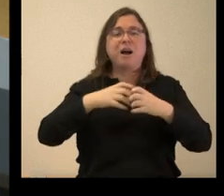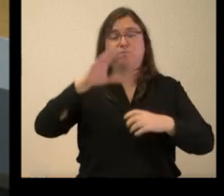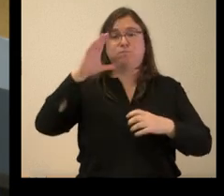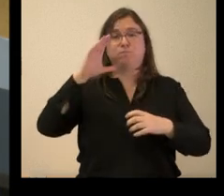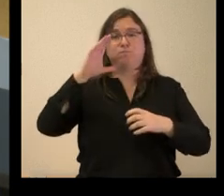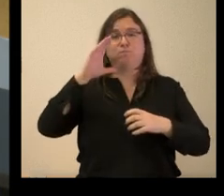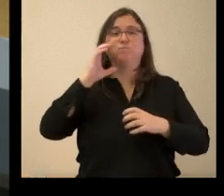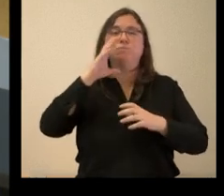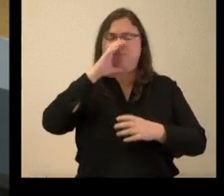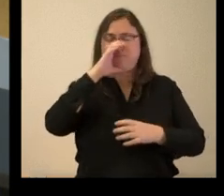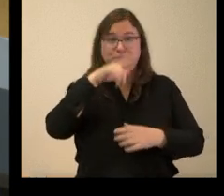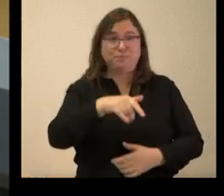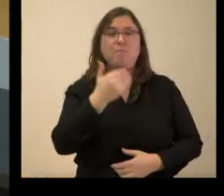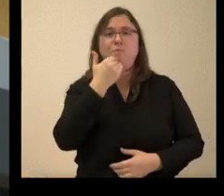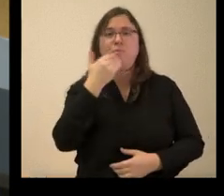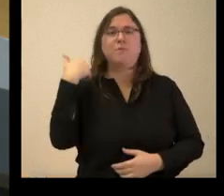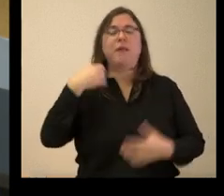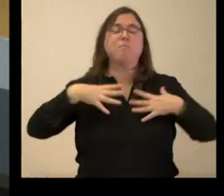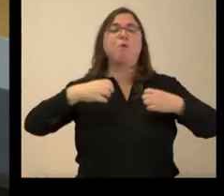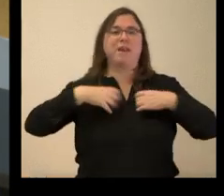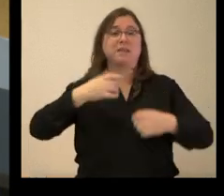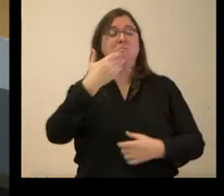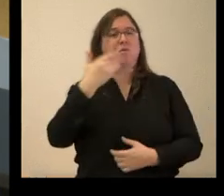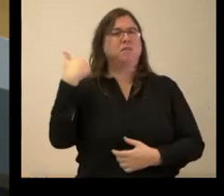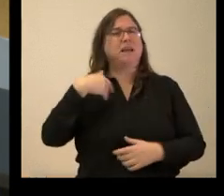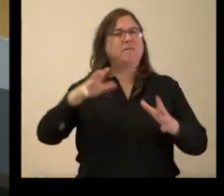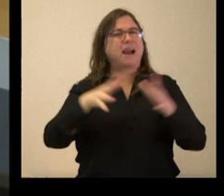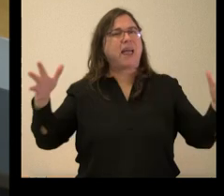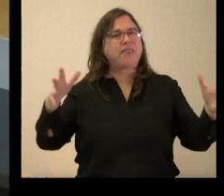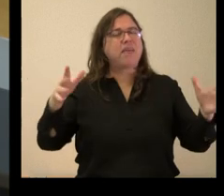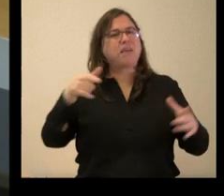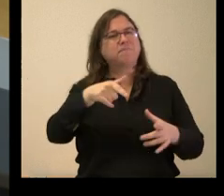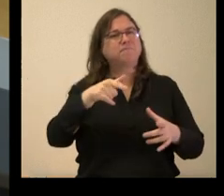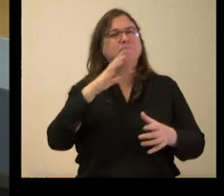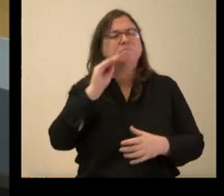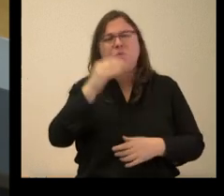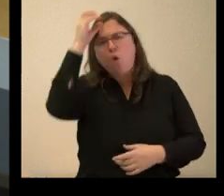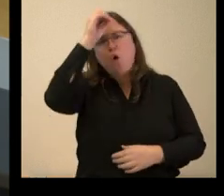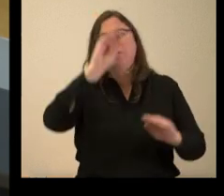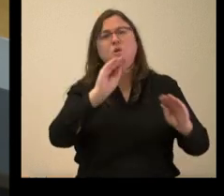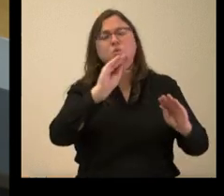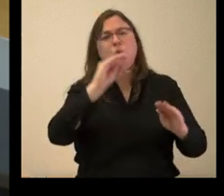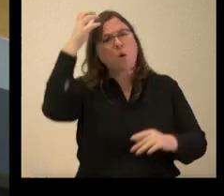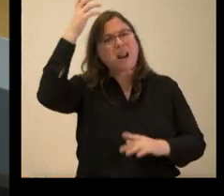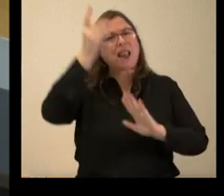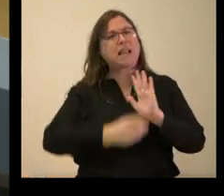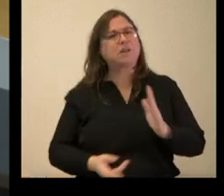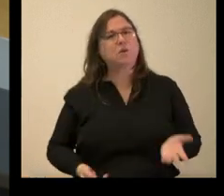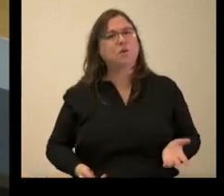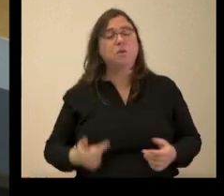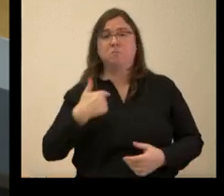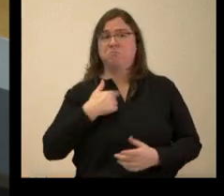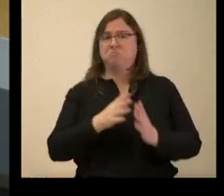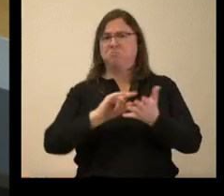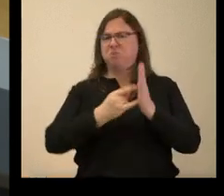proyectos como la Macro granja de noviercas no sé que una opinión tiene la junta de esta de este real decreto y de un proyecto Pues